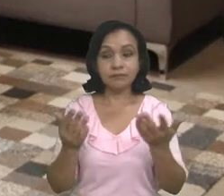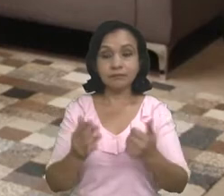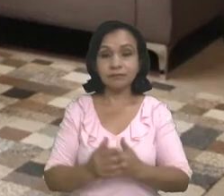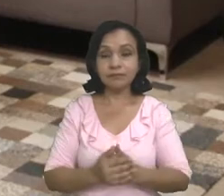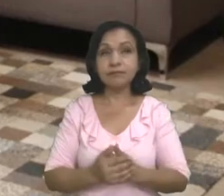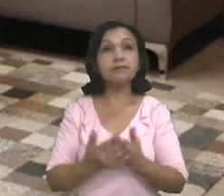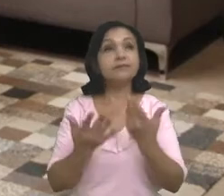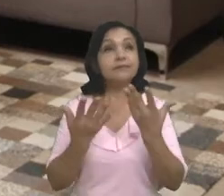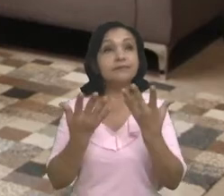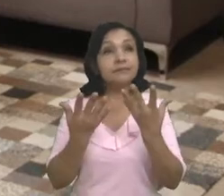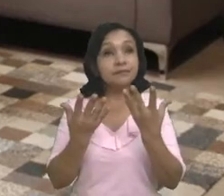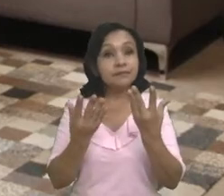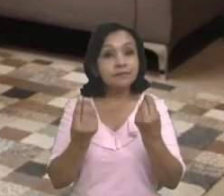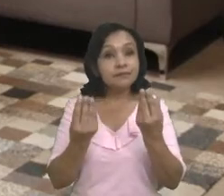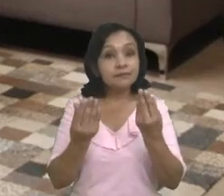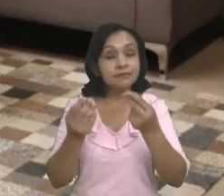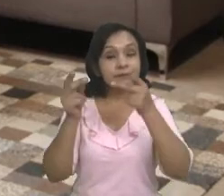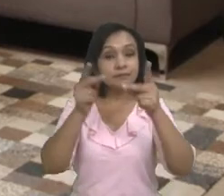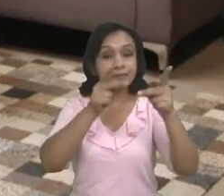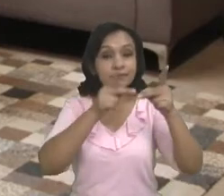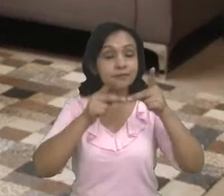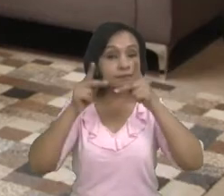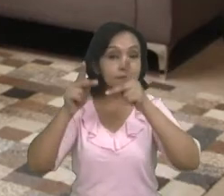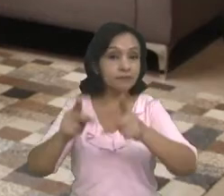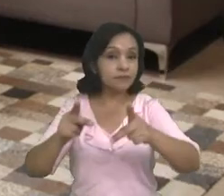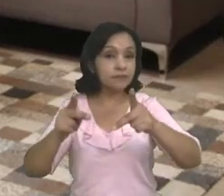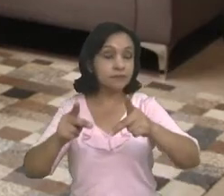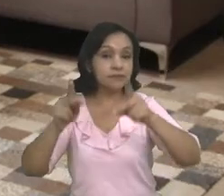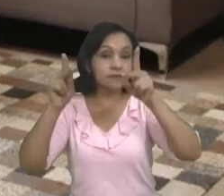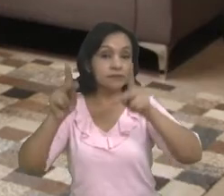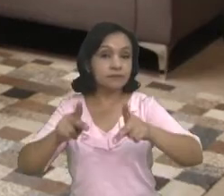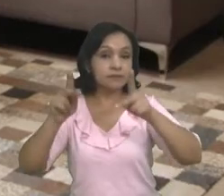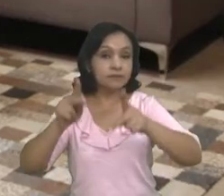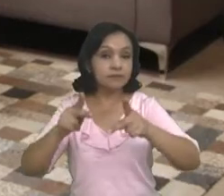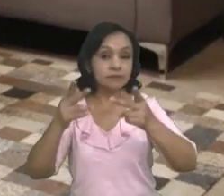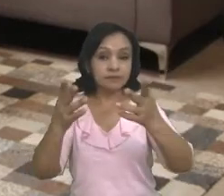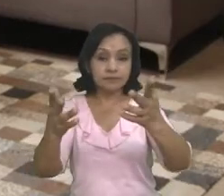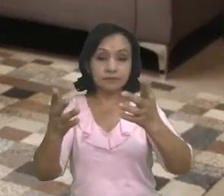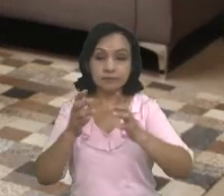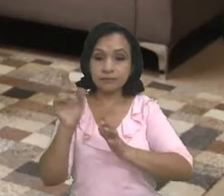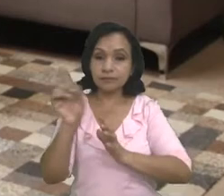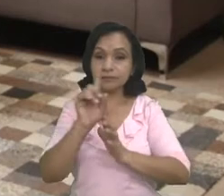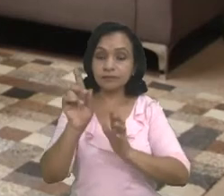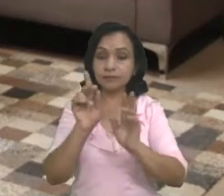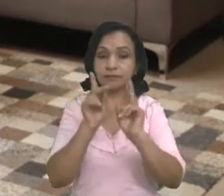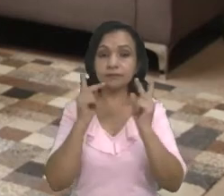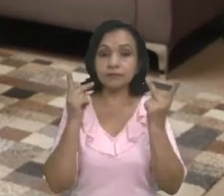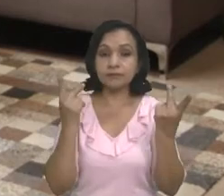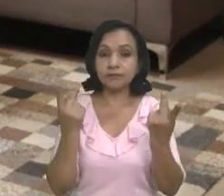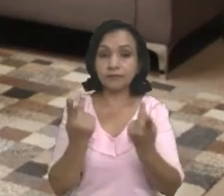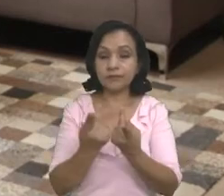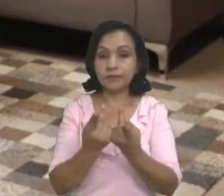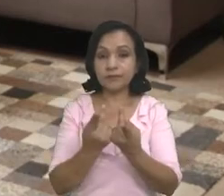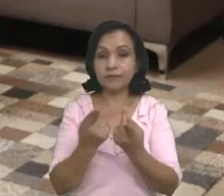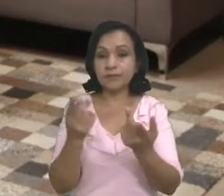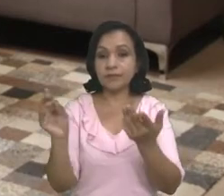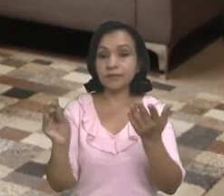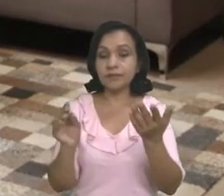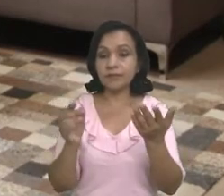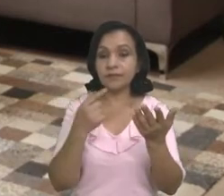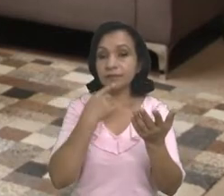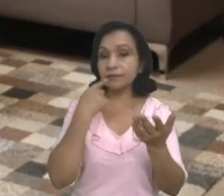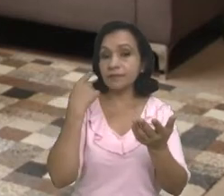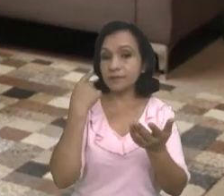temor a la gente o sea son personas que no quieren a su pueblo porque eso es poner en